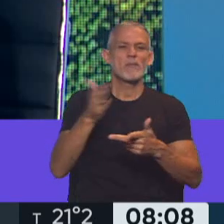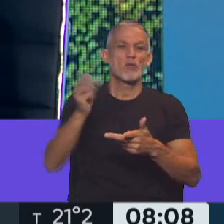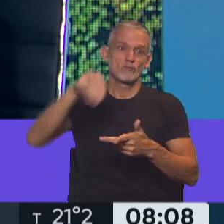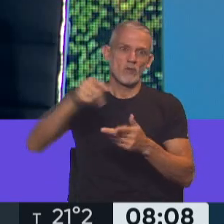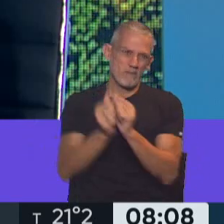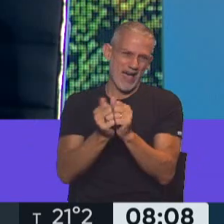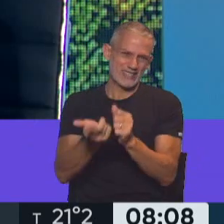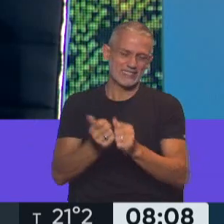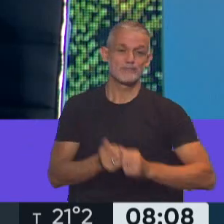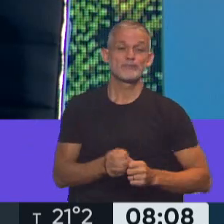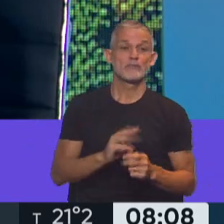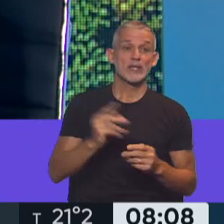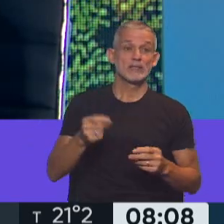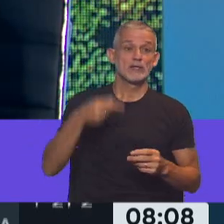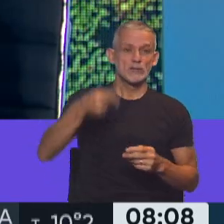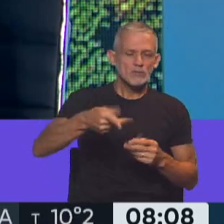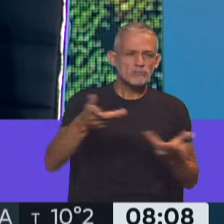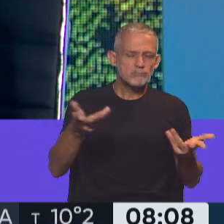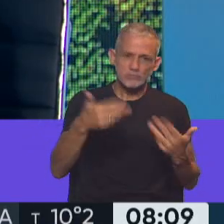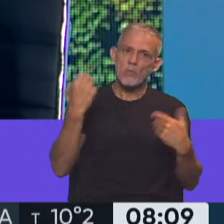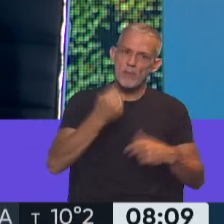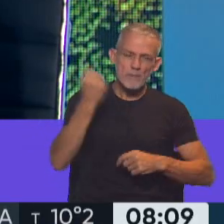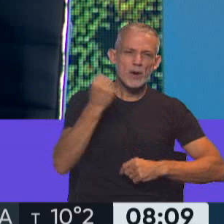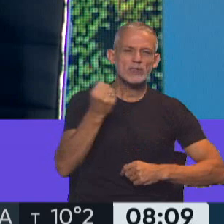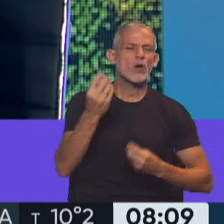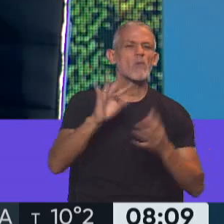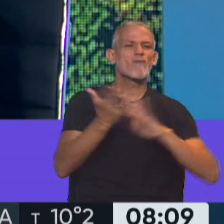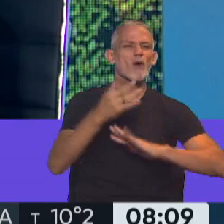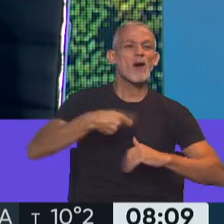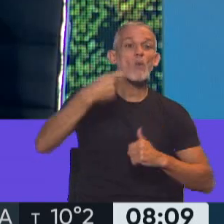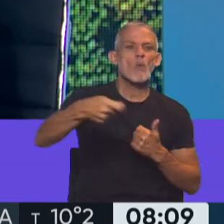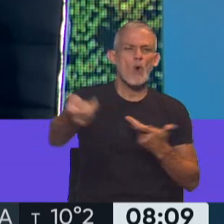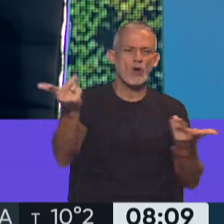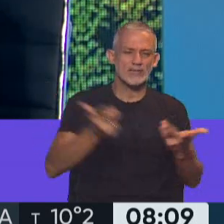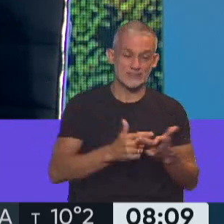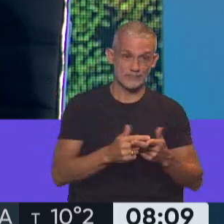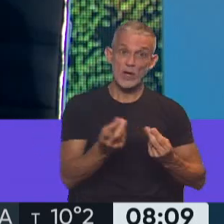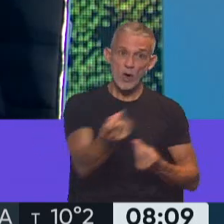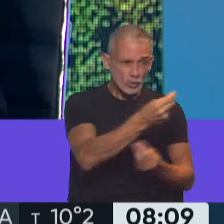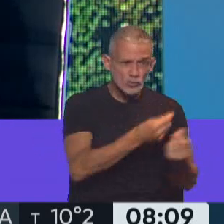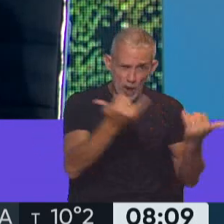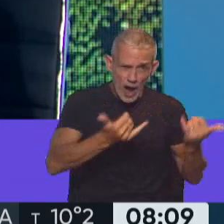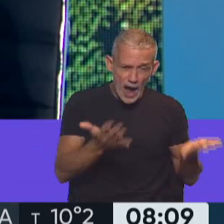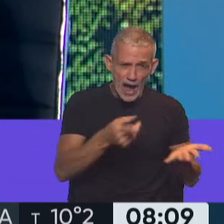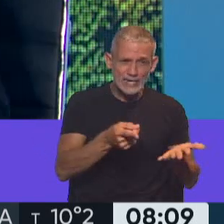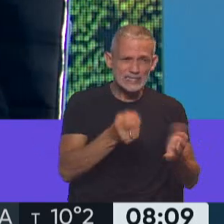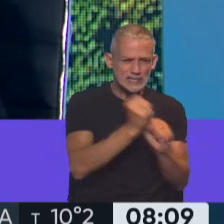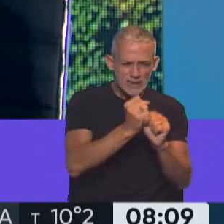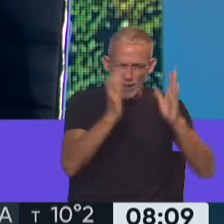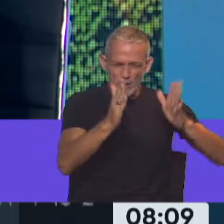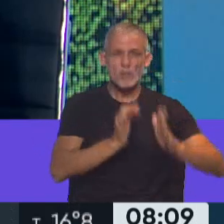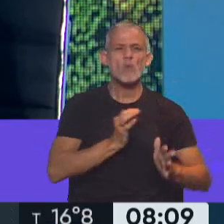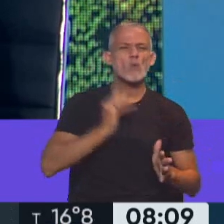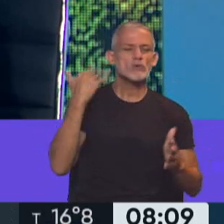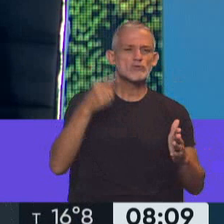que obviamente la financiación es sumamente importante, ¿no? El consumo está en ese trabajo, ¿no? Hace muchos años